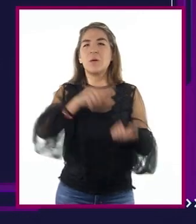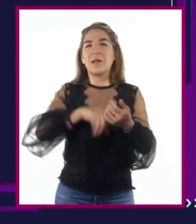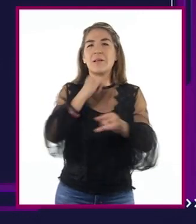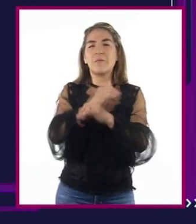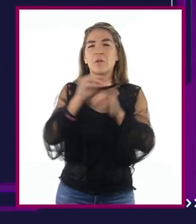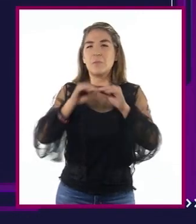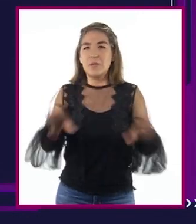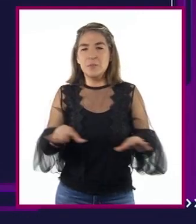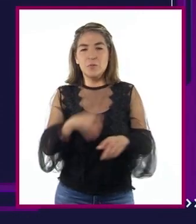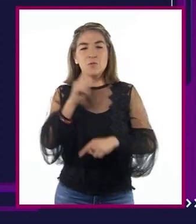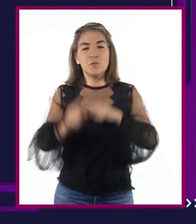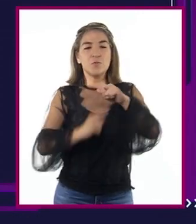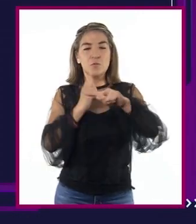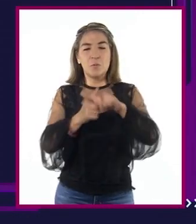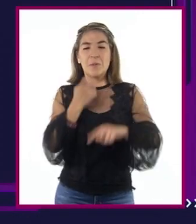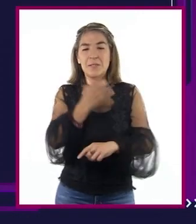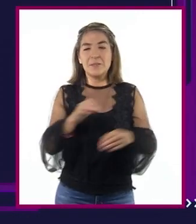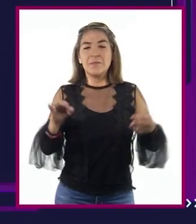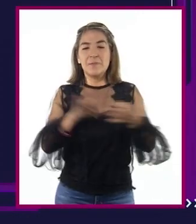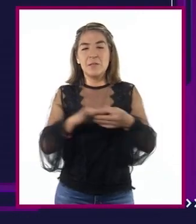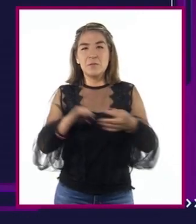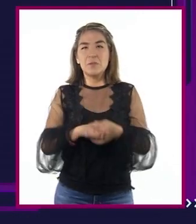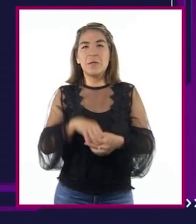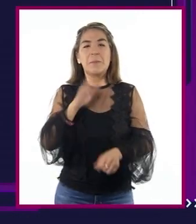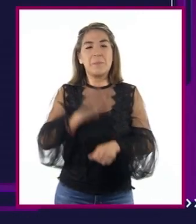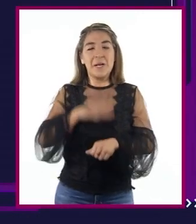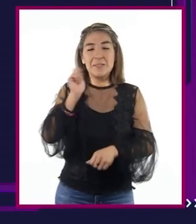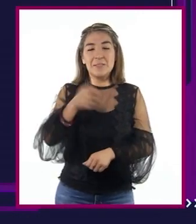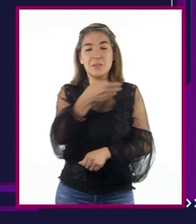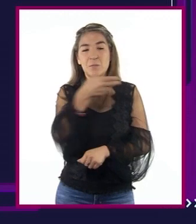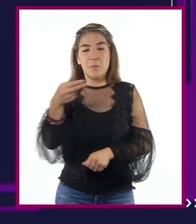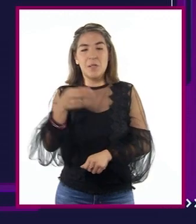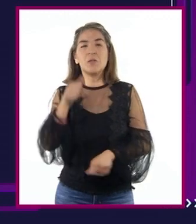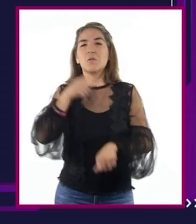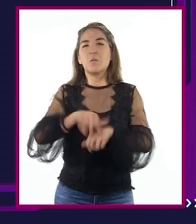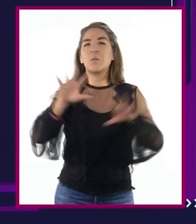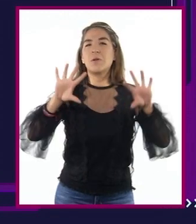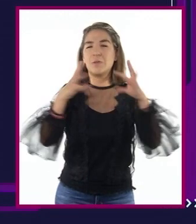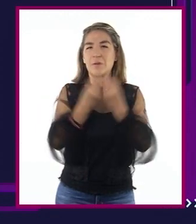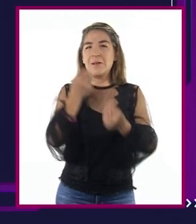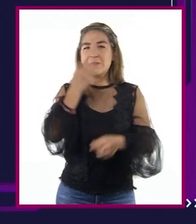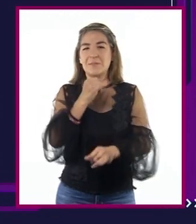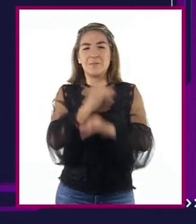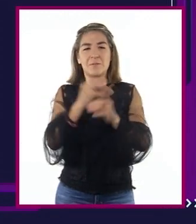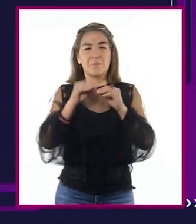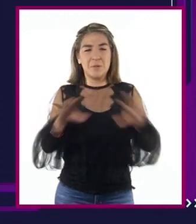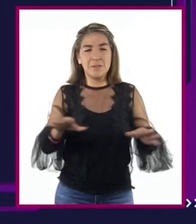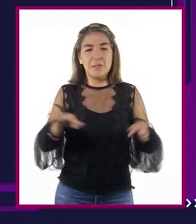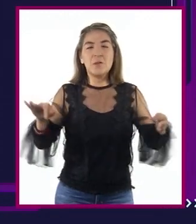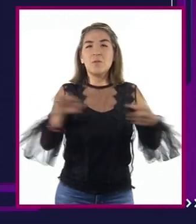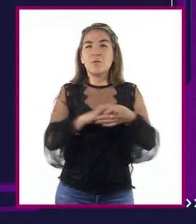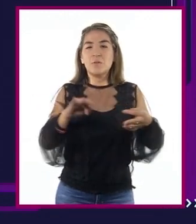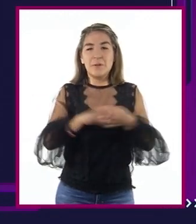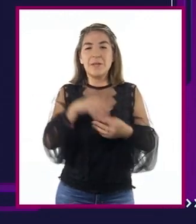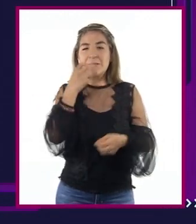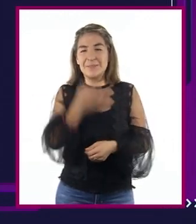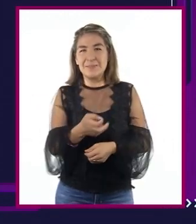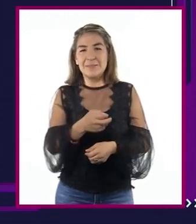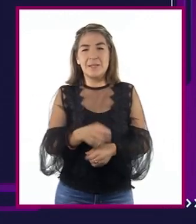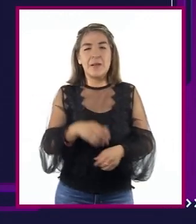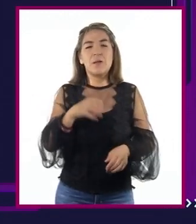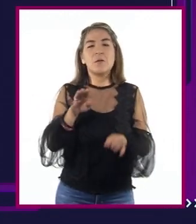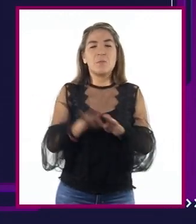datos. La suma de las frecuencias absolutas es igual al número total de datos. La frecuencia relativa es